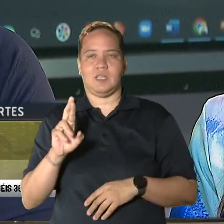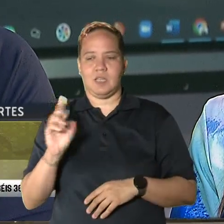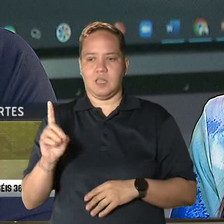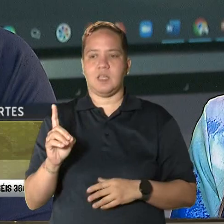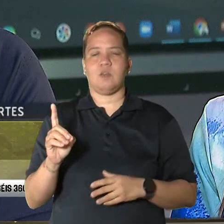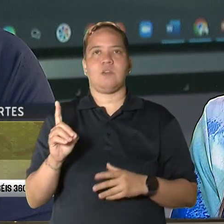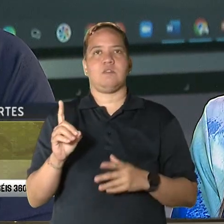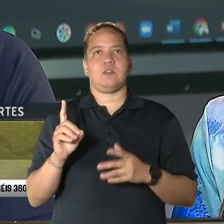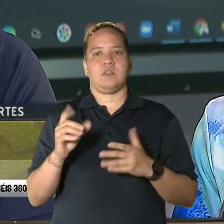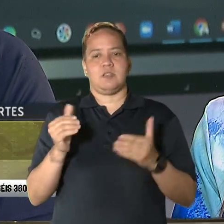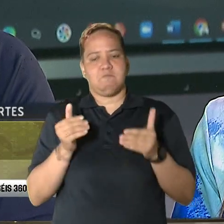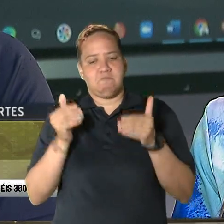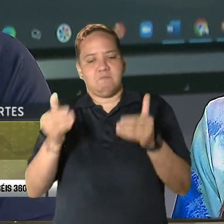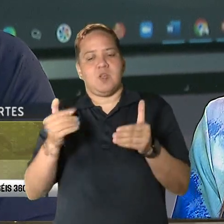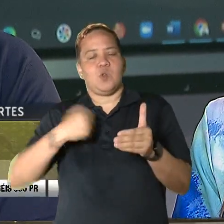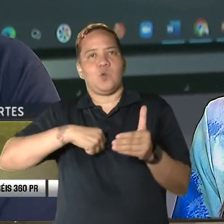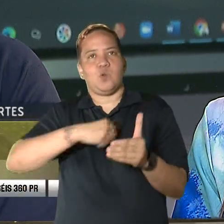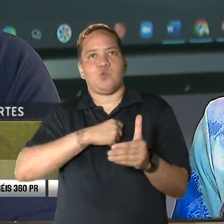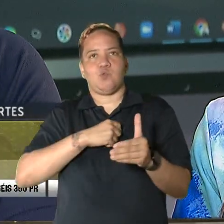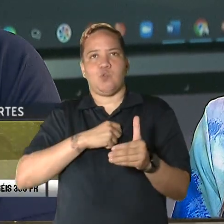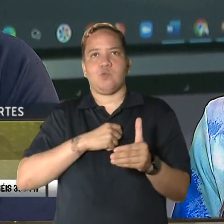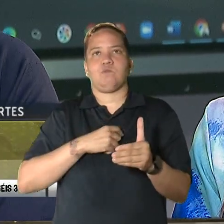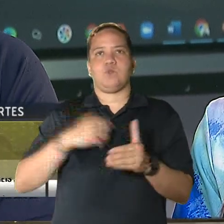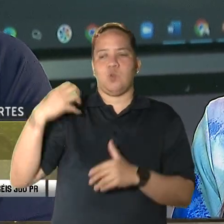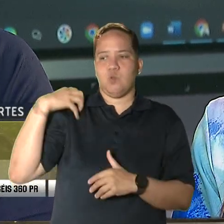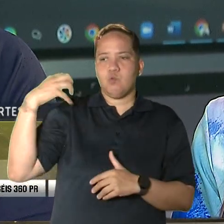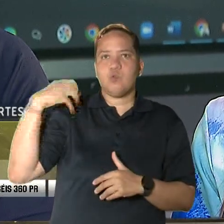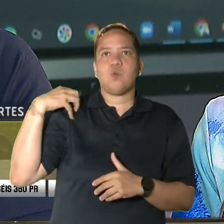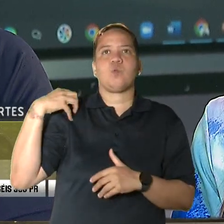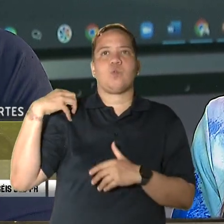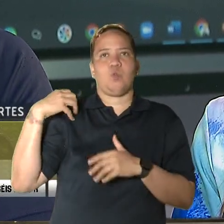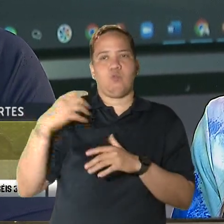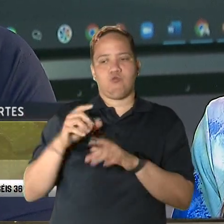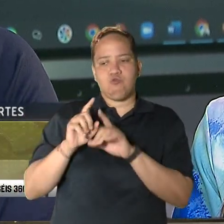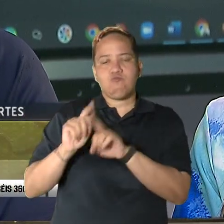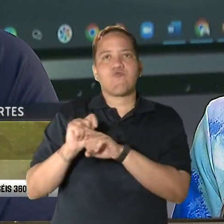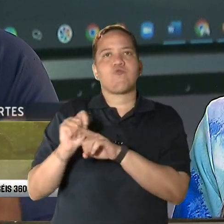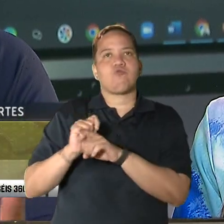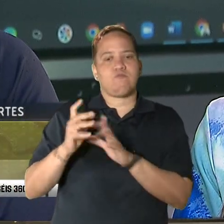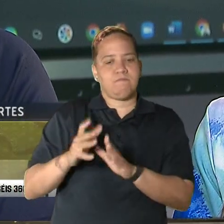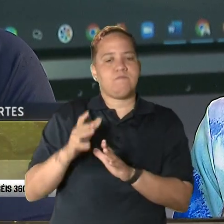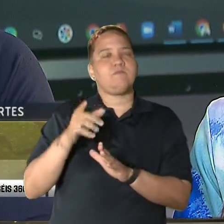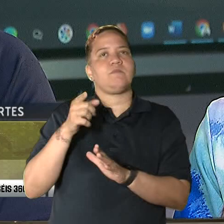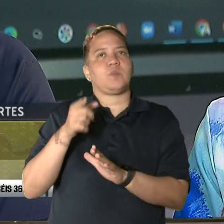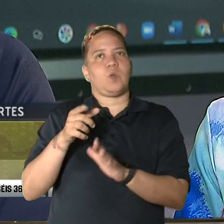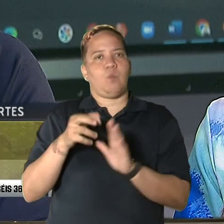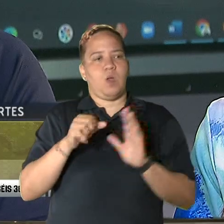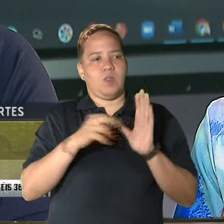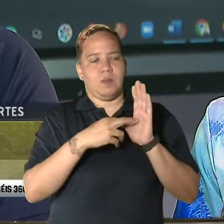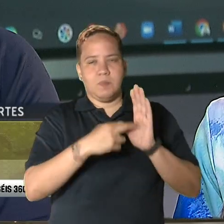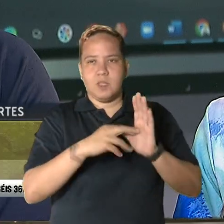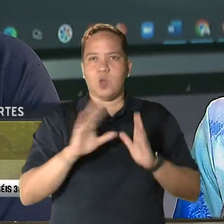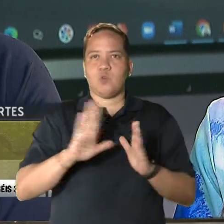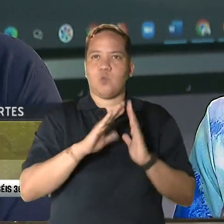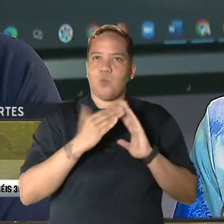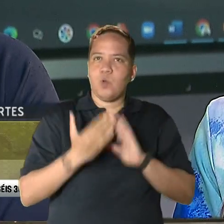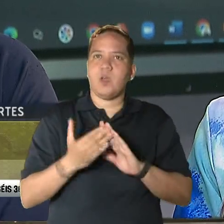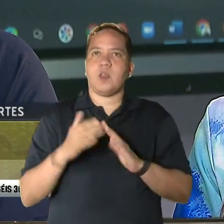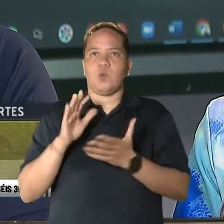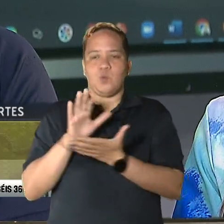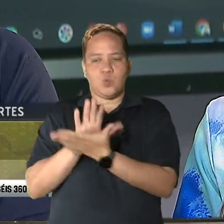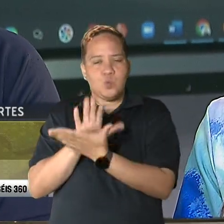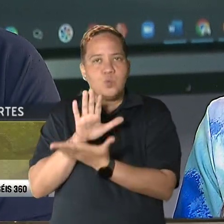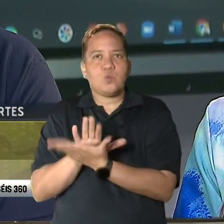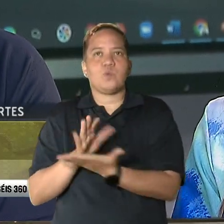semilla extra para que nosotros los coach podamos llevar estos chicos Y estos chicos puedan representar su reventar su